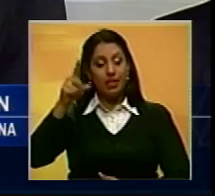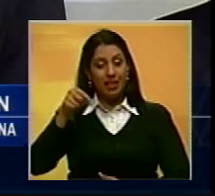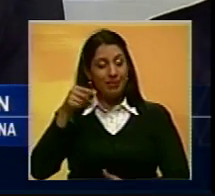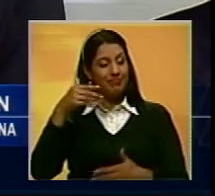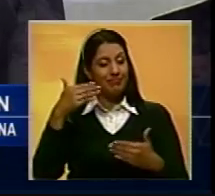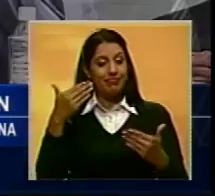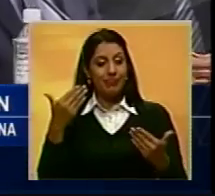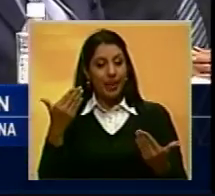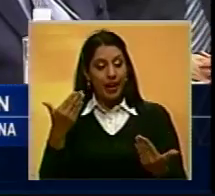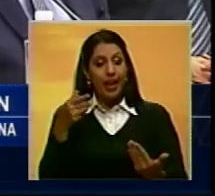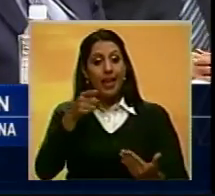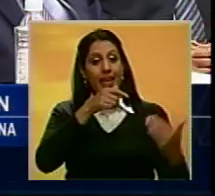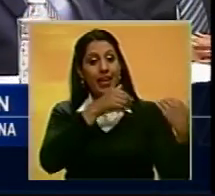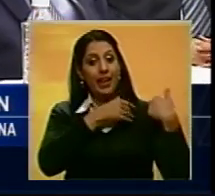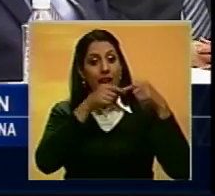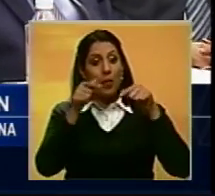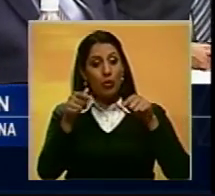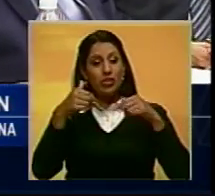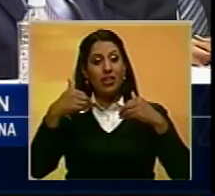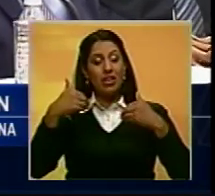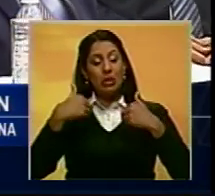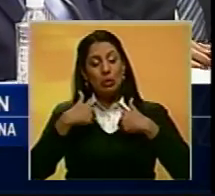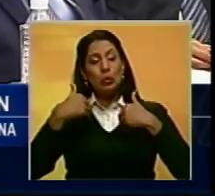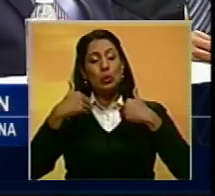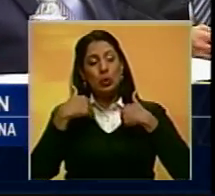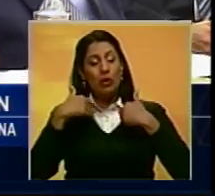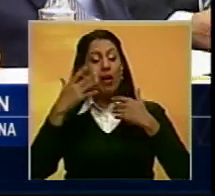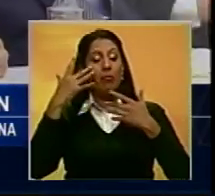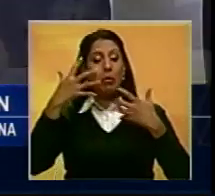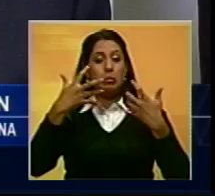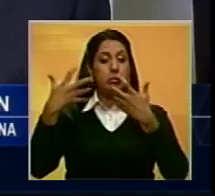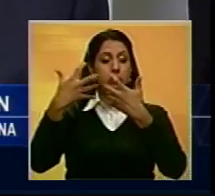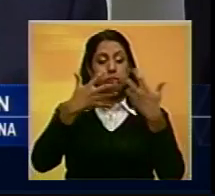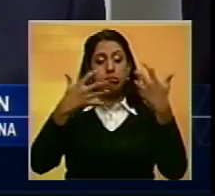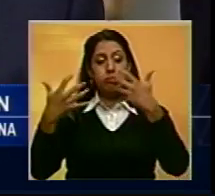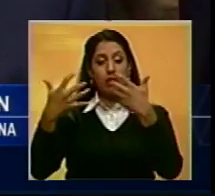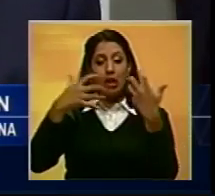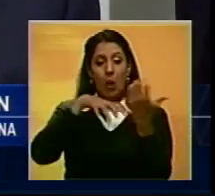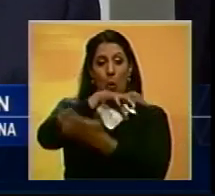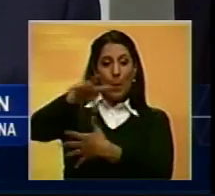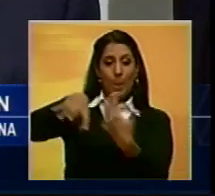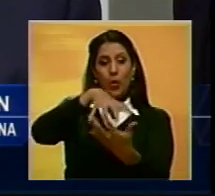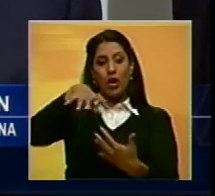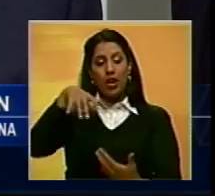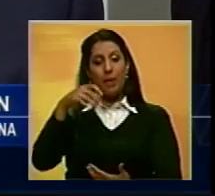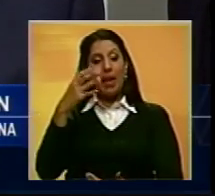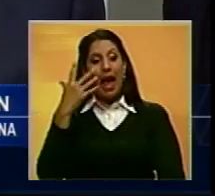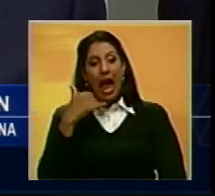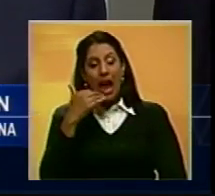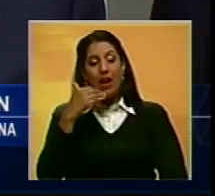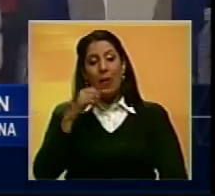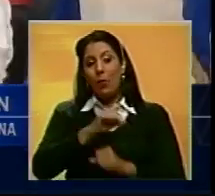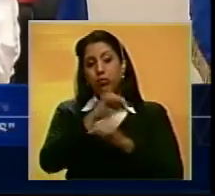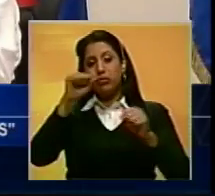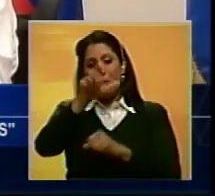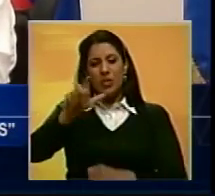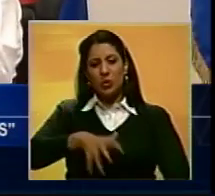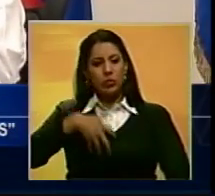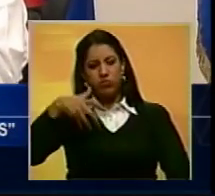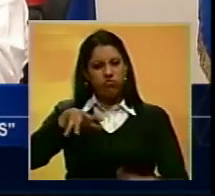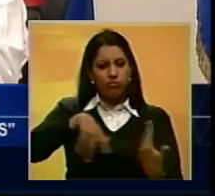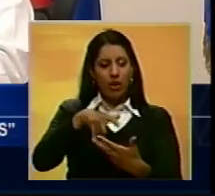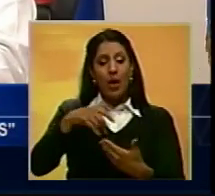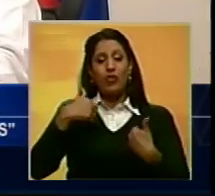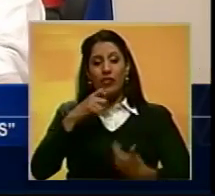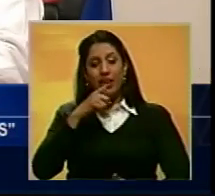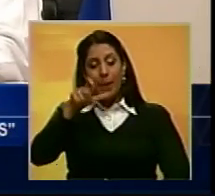que es él el que va a padecer los efectos de una rebelión, de unas acciones, de un estallido social, porque